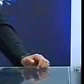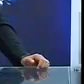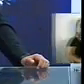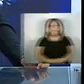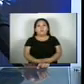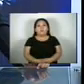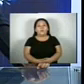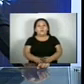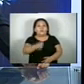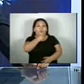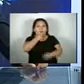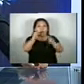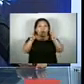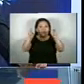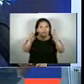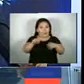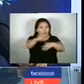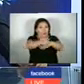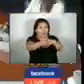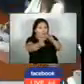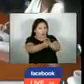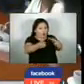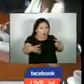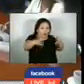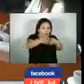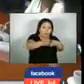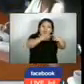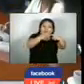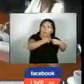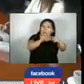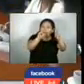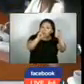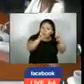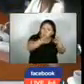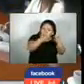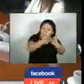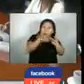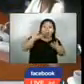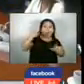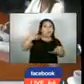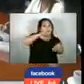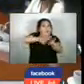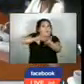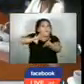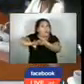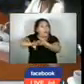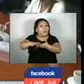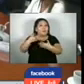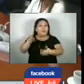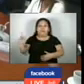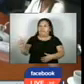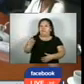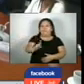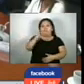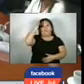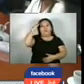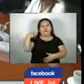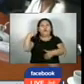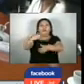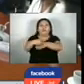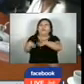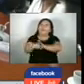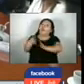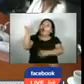Seguimos con más y la Comisión Especial de la Asamblea Legislativa que investiga la entrega de sobresueldos recibió a la exdiputada del